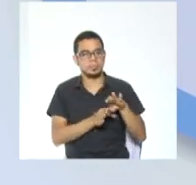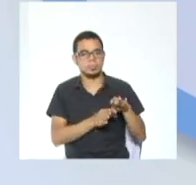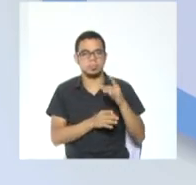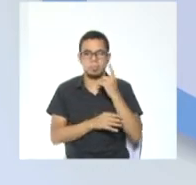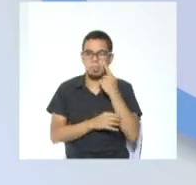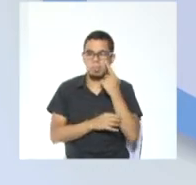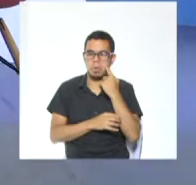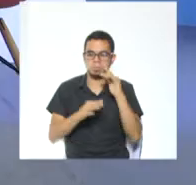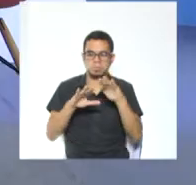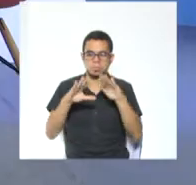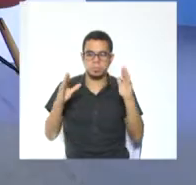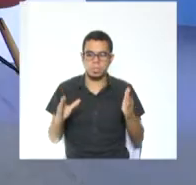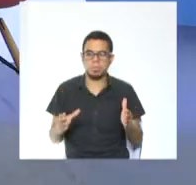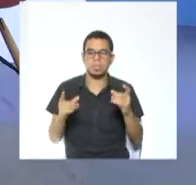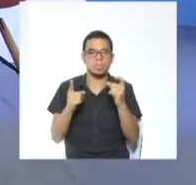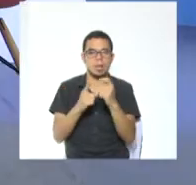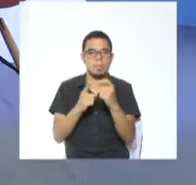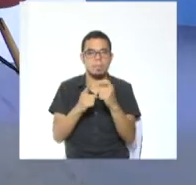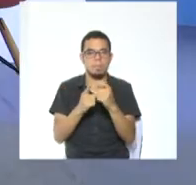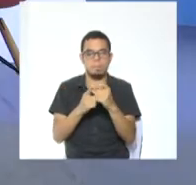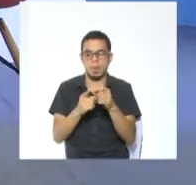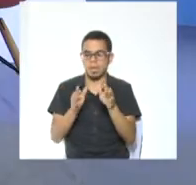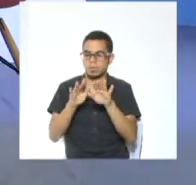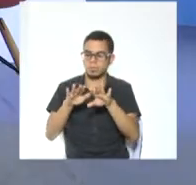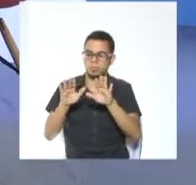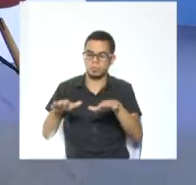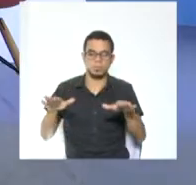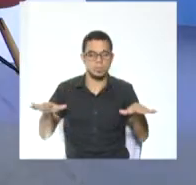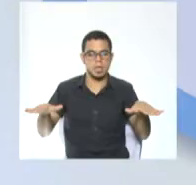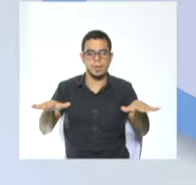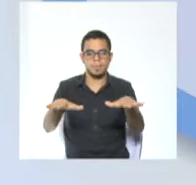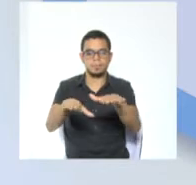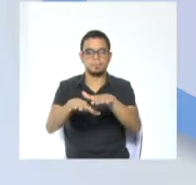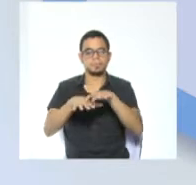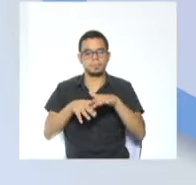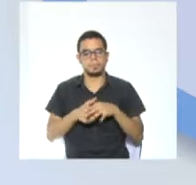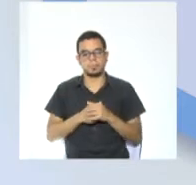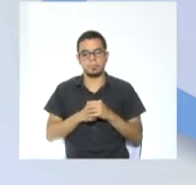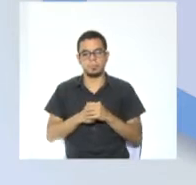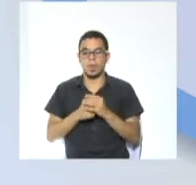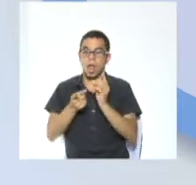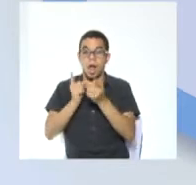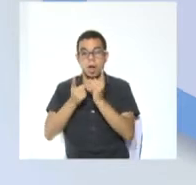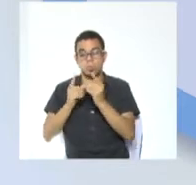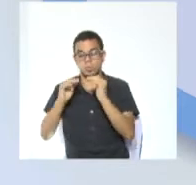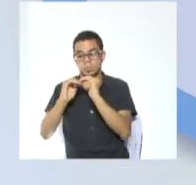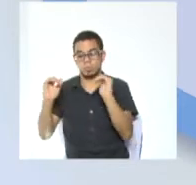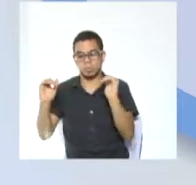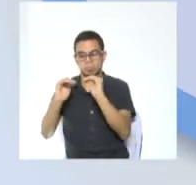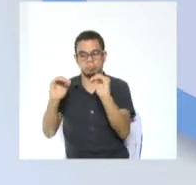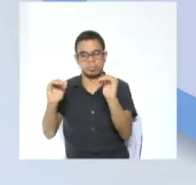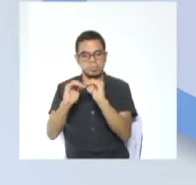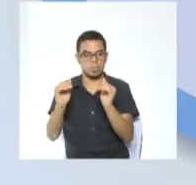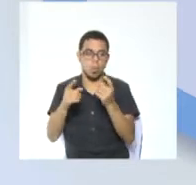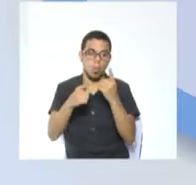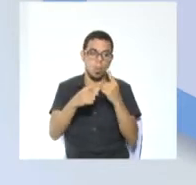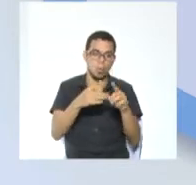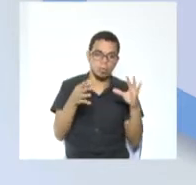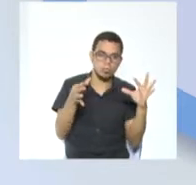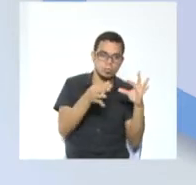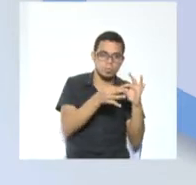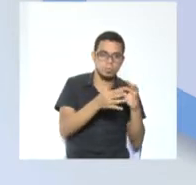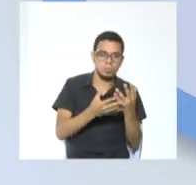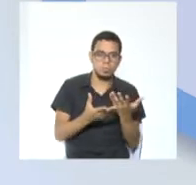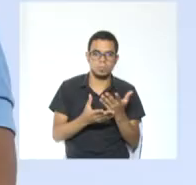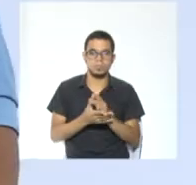mesa diferentes palabras. Unas están separadas en sílabas y otras ya están estructuradas.